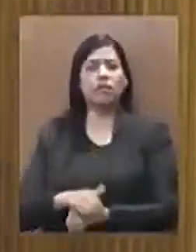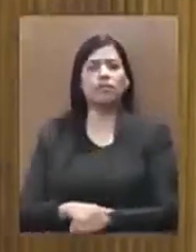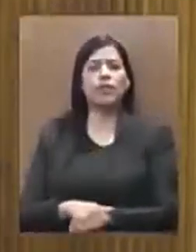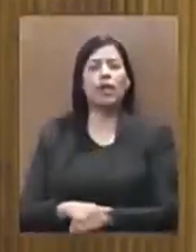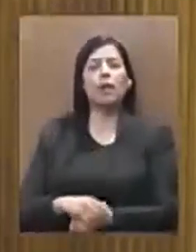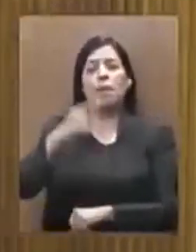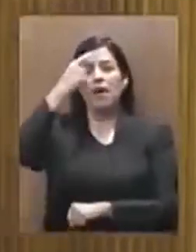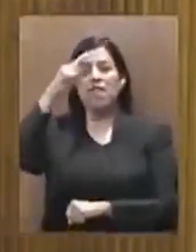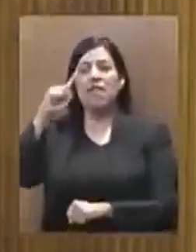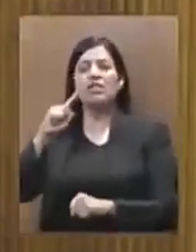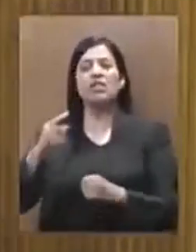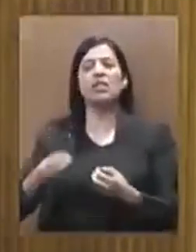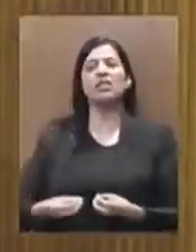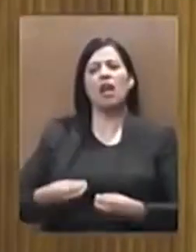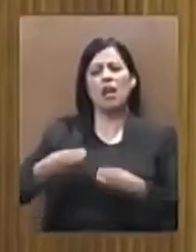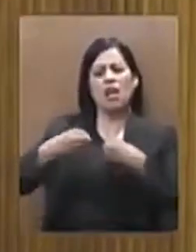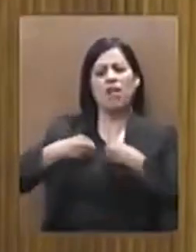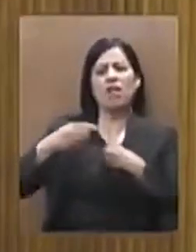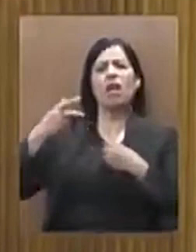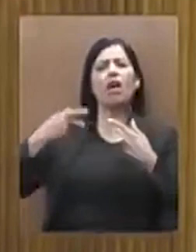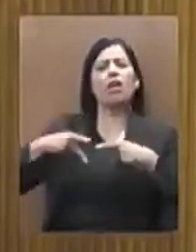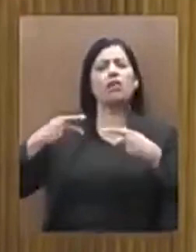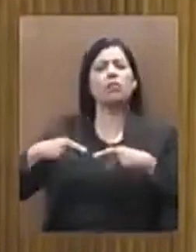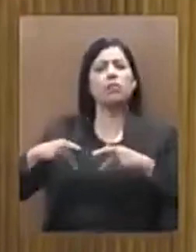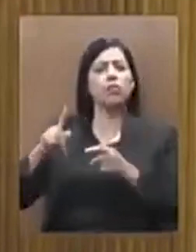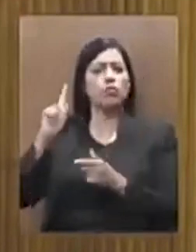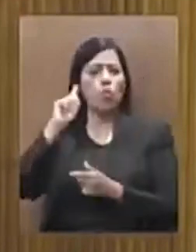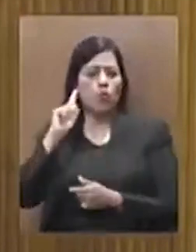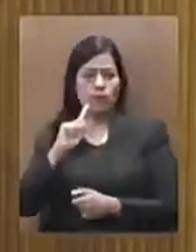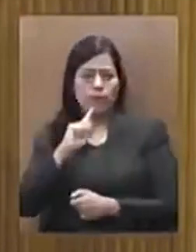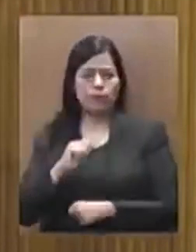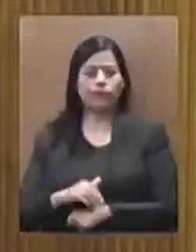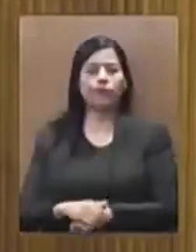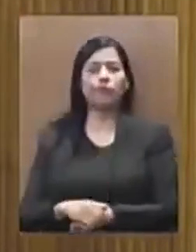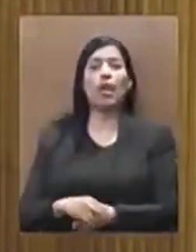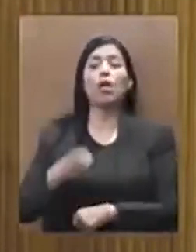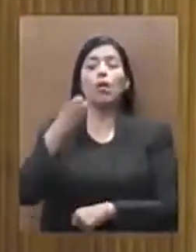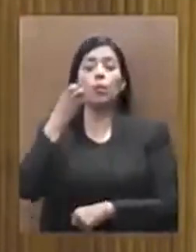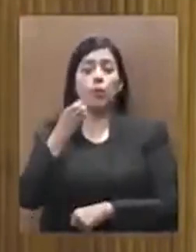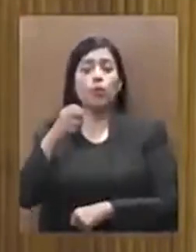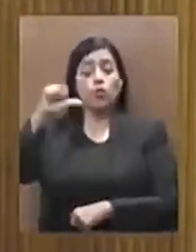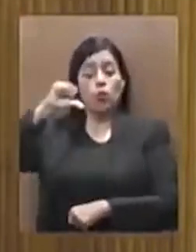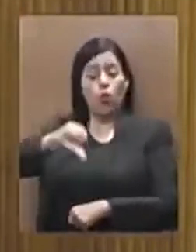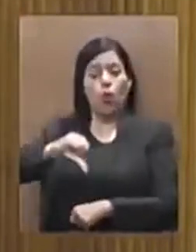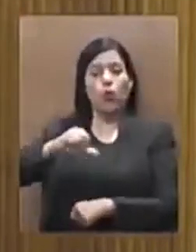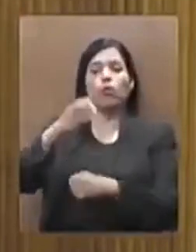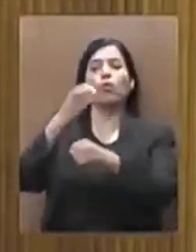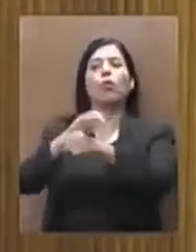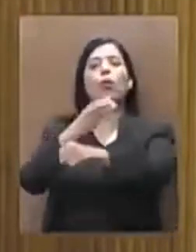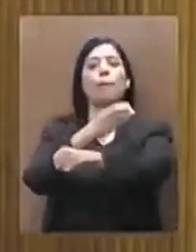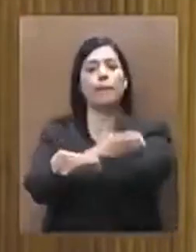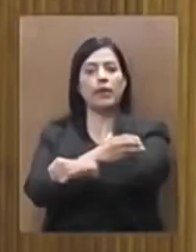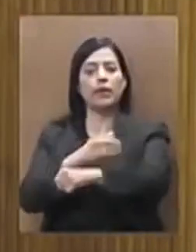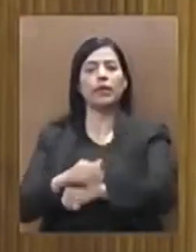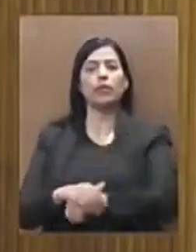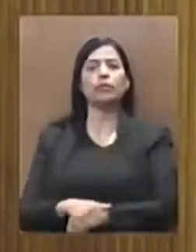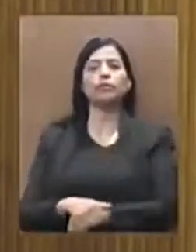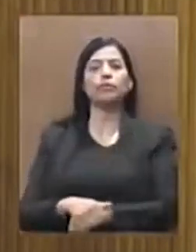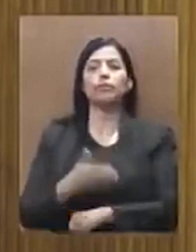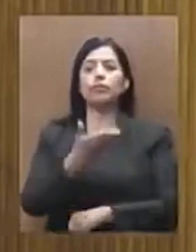para facilitarle las vidas a las personas que tienen algún tipo de condición y por eso el día de hoy compañeras y compañeros